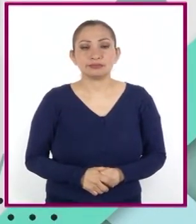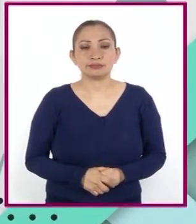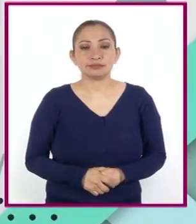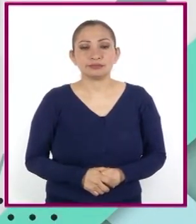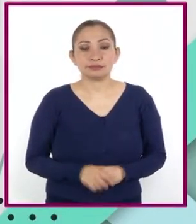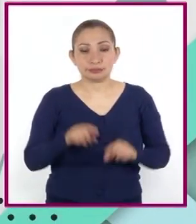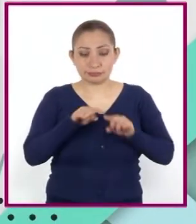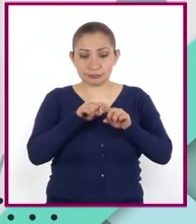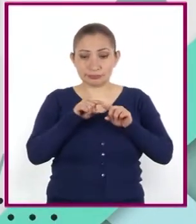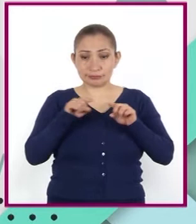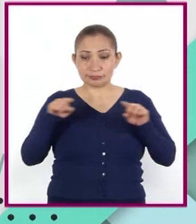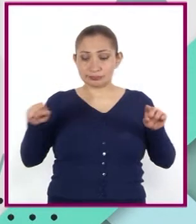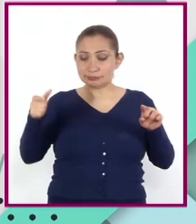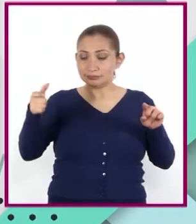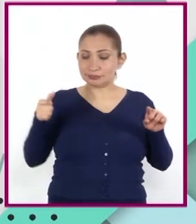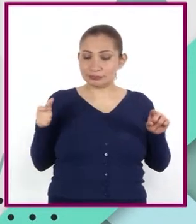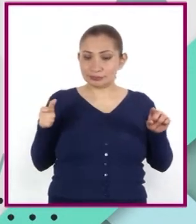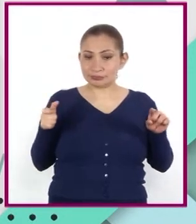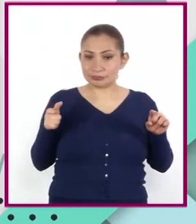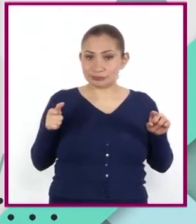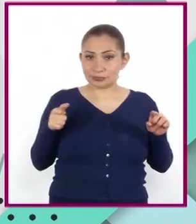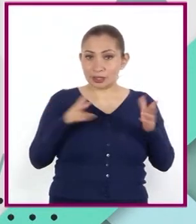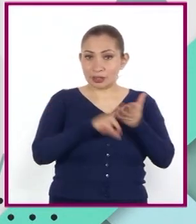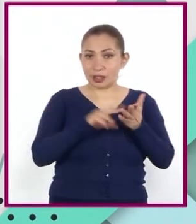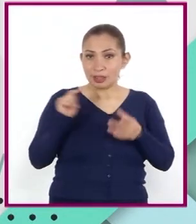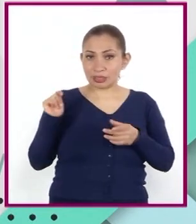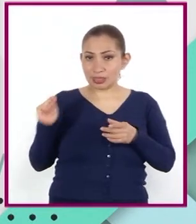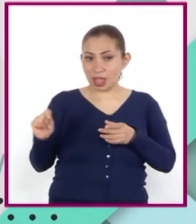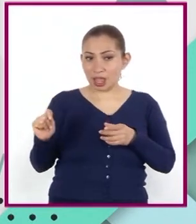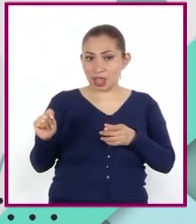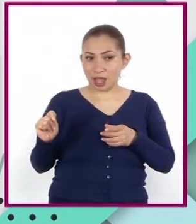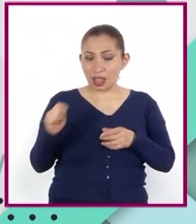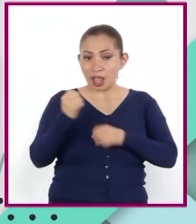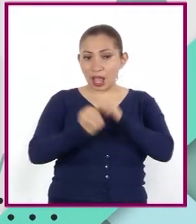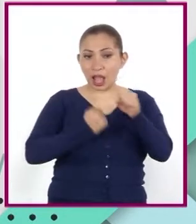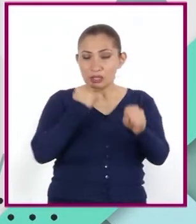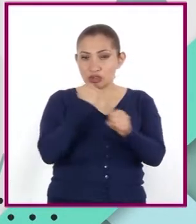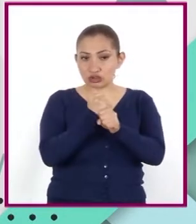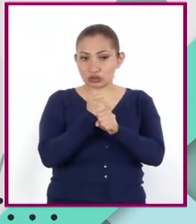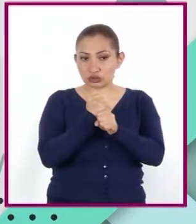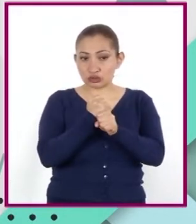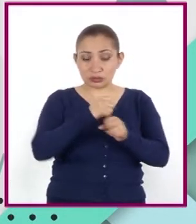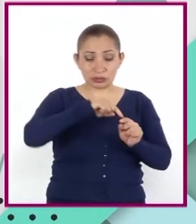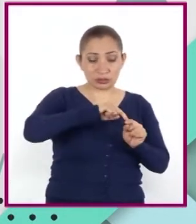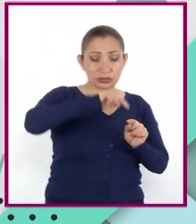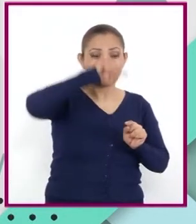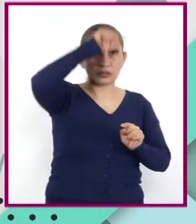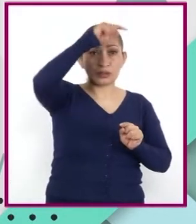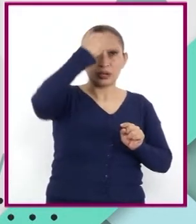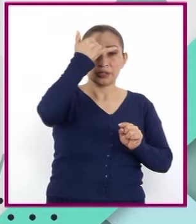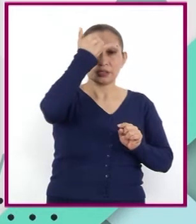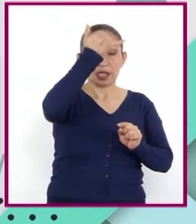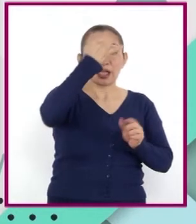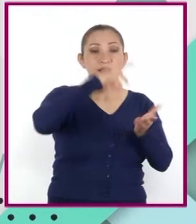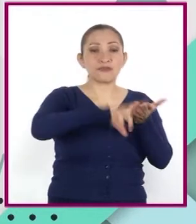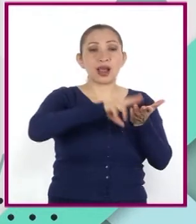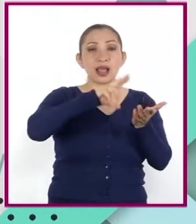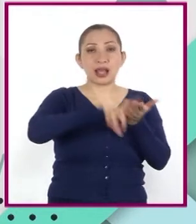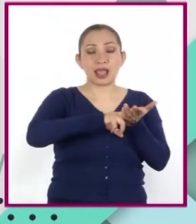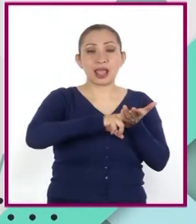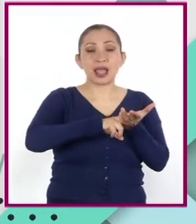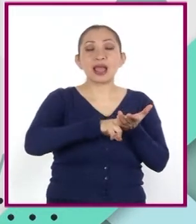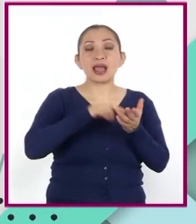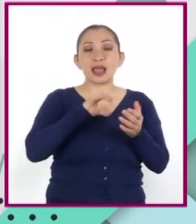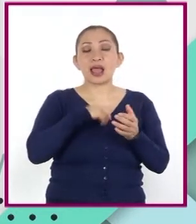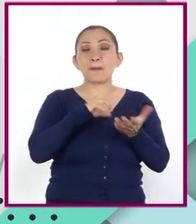Sobre el eje X se expresa la variable independiente t expresada en años, y en el eje Y tenemos la variable dependiente